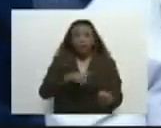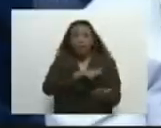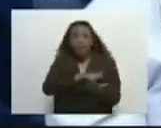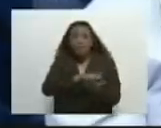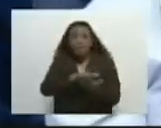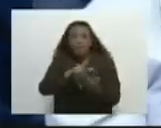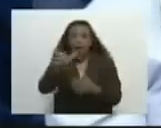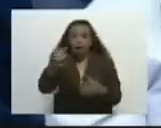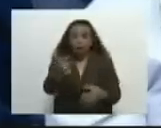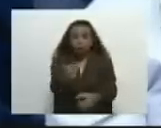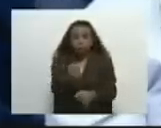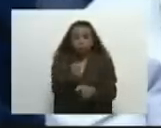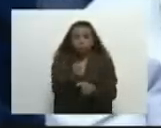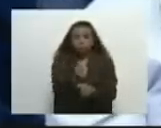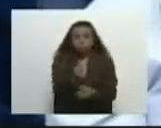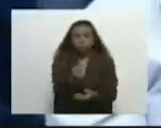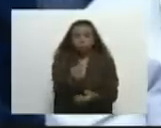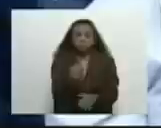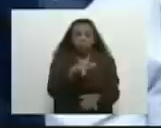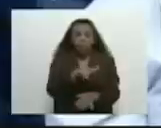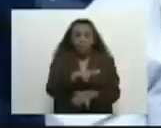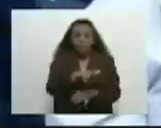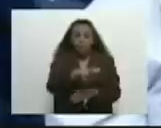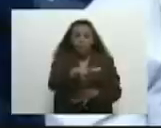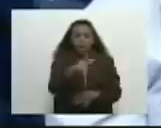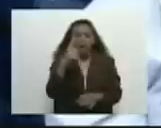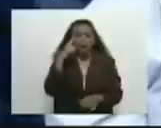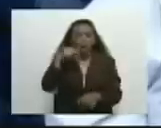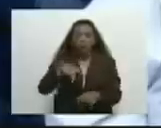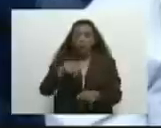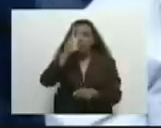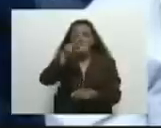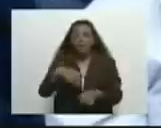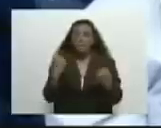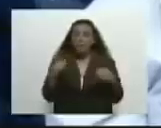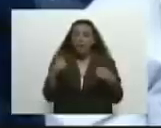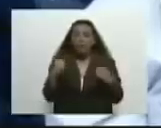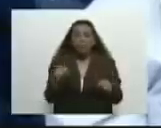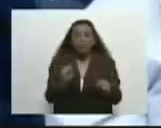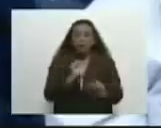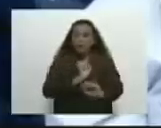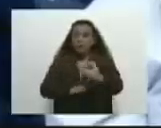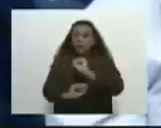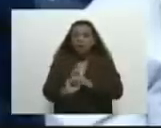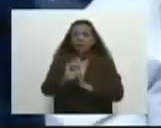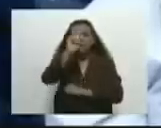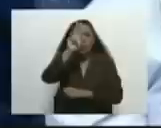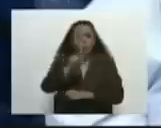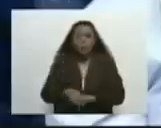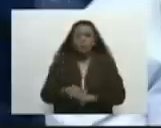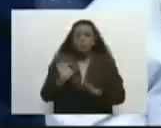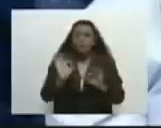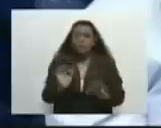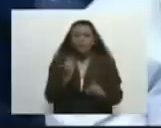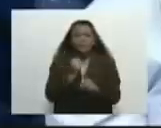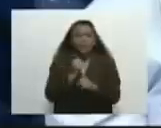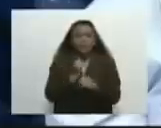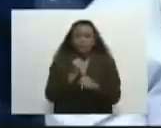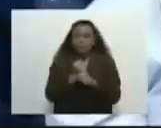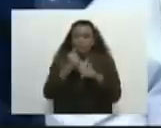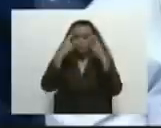salimos con honor a mantener, sostener con hidalguía nuestra independencia y nuestra soberanía.